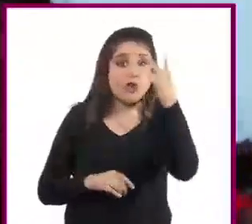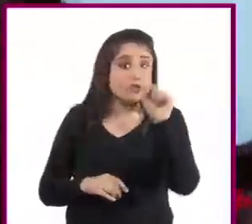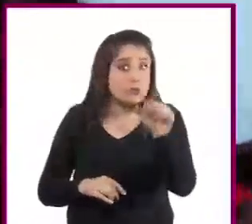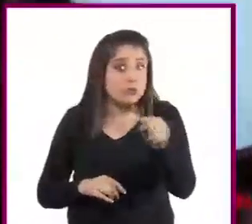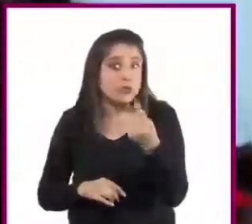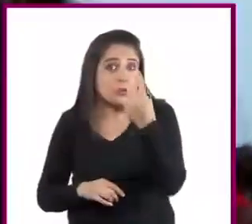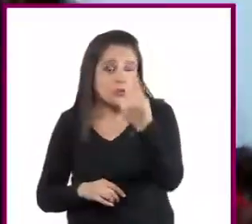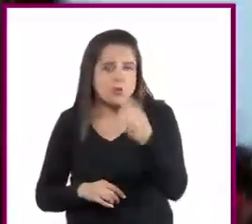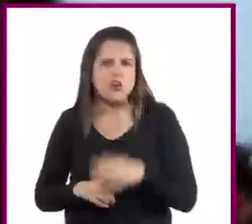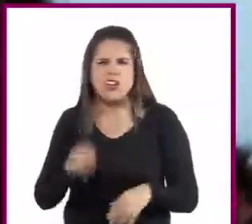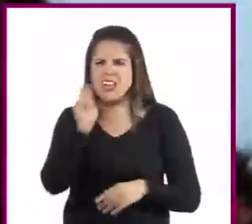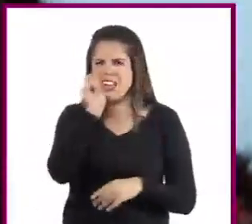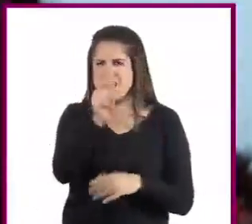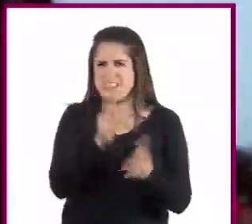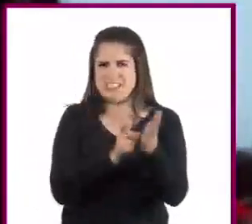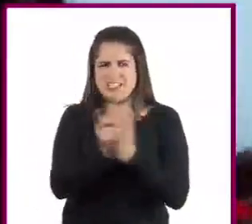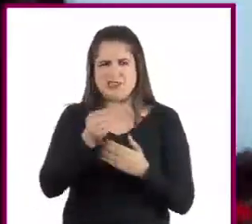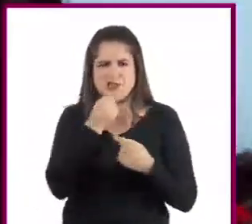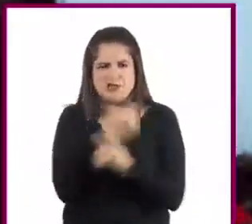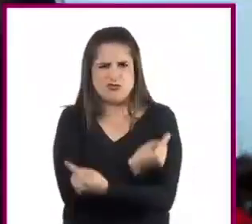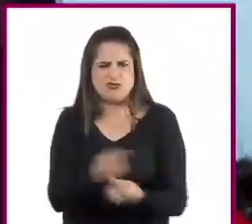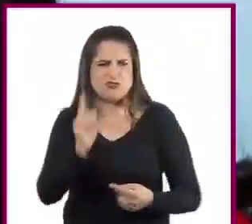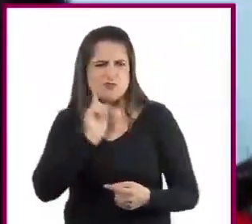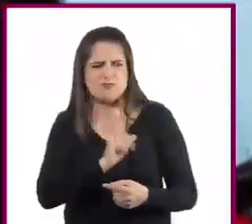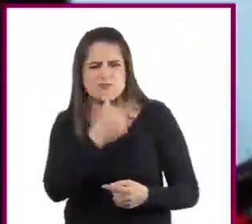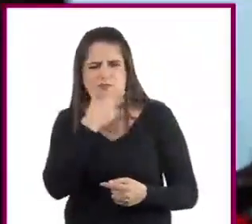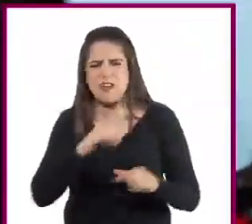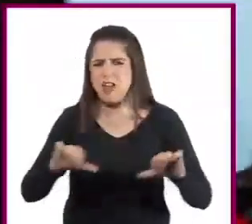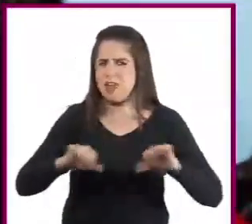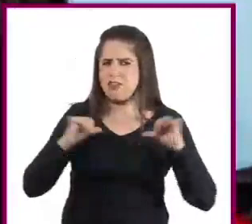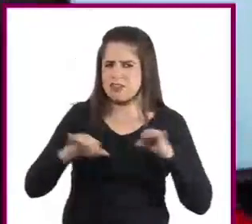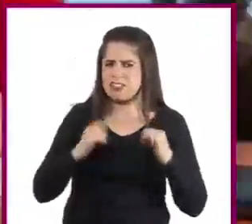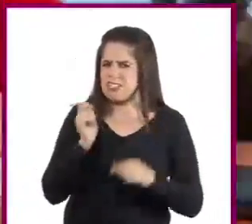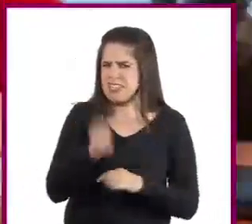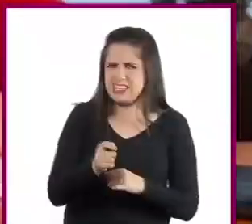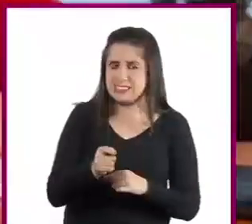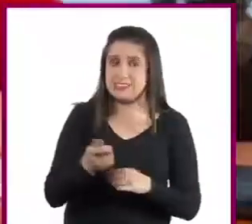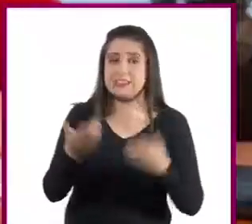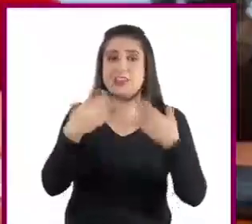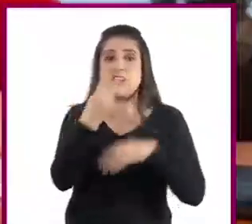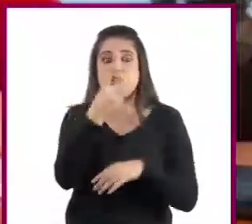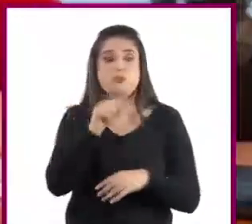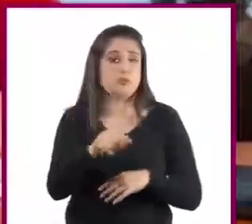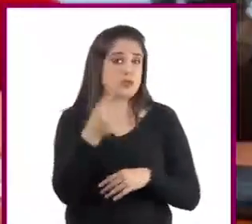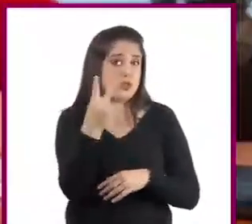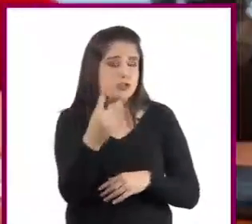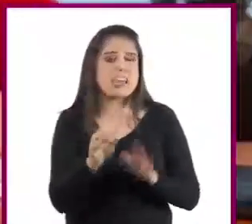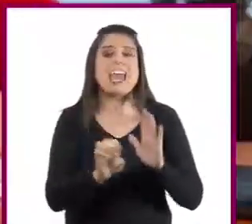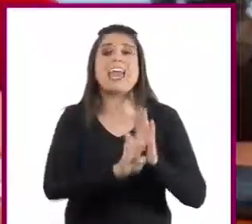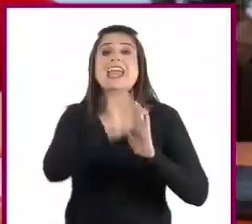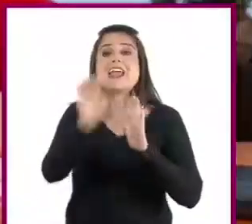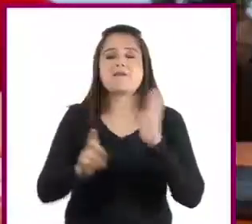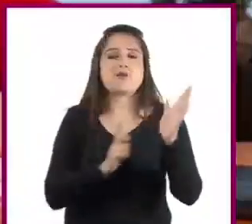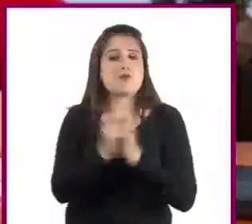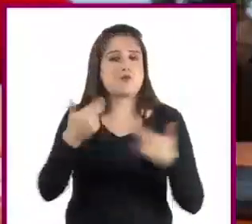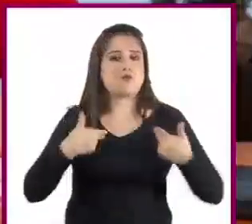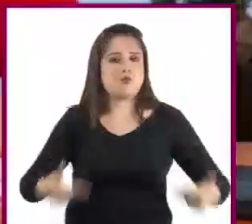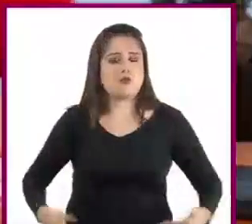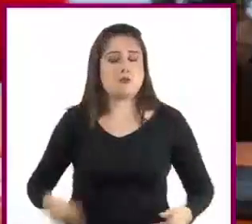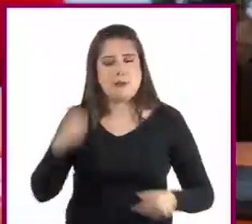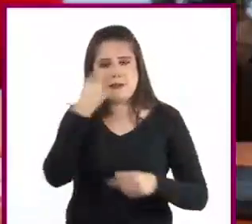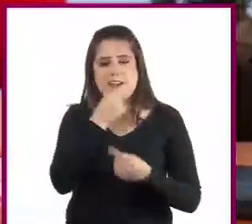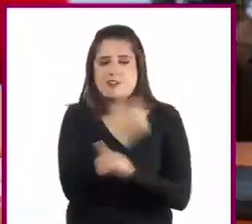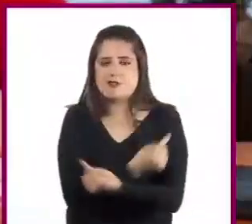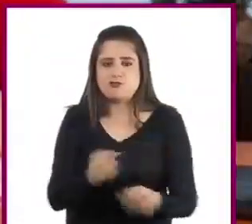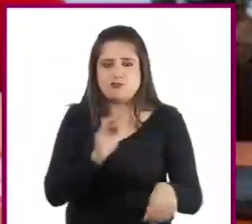2.1. ¿Qué son los derechos humanos de los niños, las niñas y los adolescentes? 2.2. Ejemplos de derechos humanos de los niños,